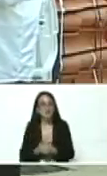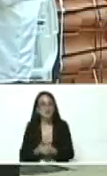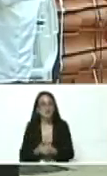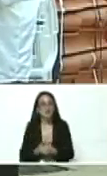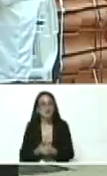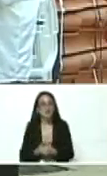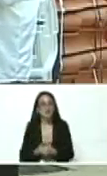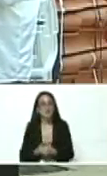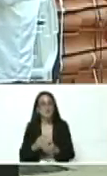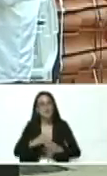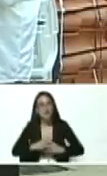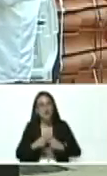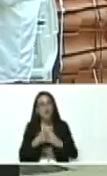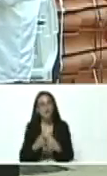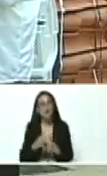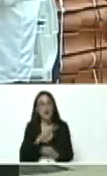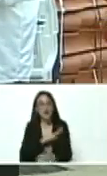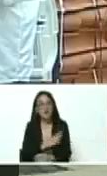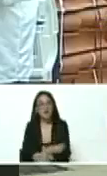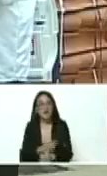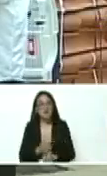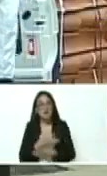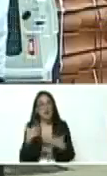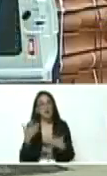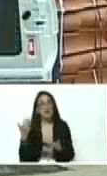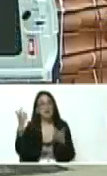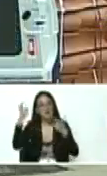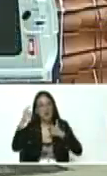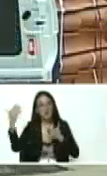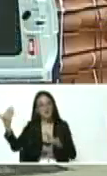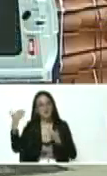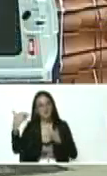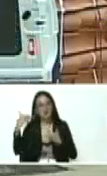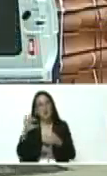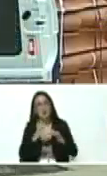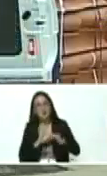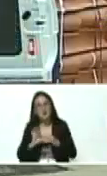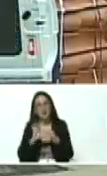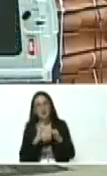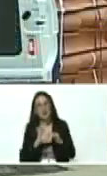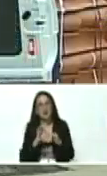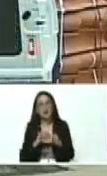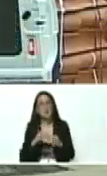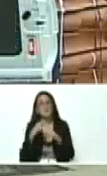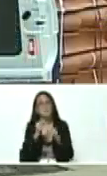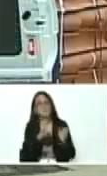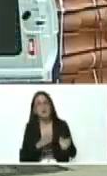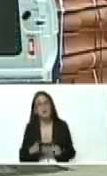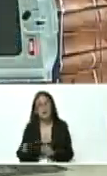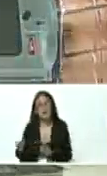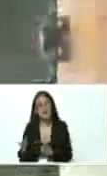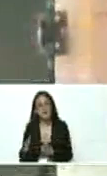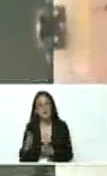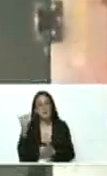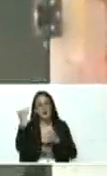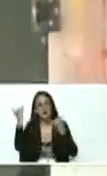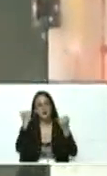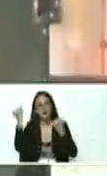la voluntad. Y tenemos una fortaleza muy grande que Chávez nos enseñó, la unidad cívico-militar. Y la planificación, la